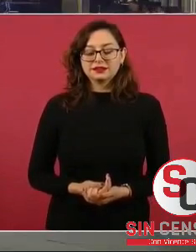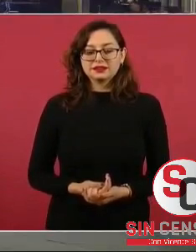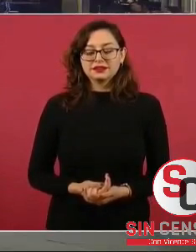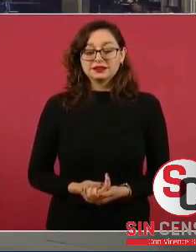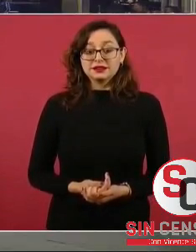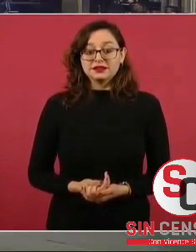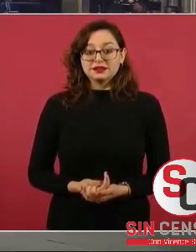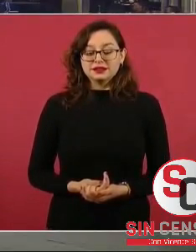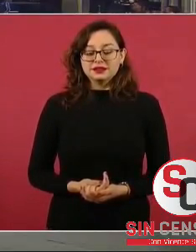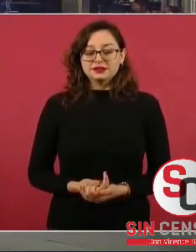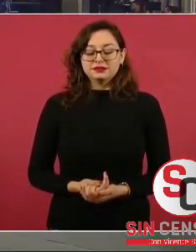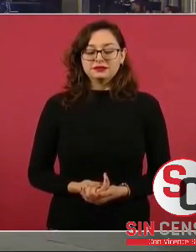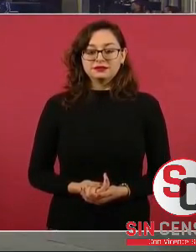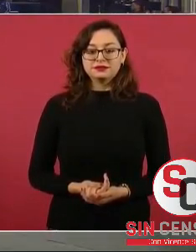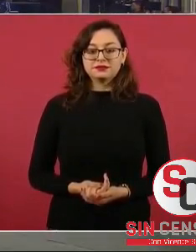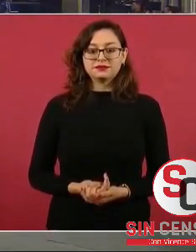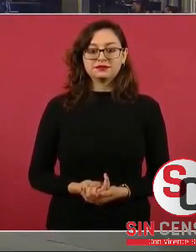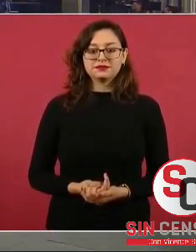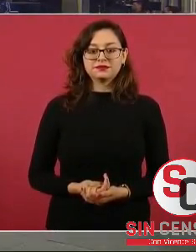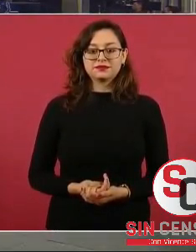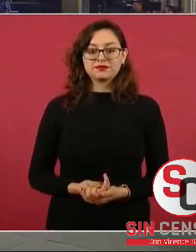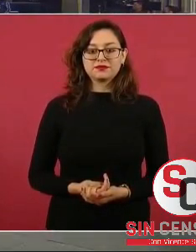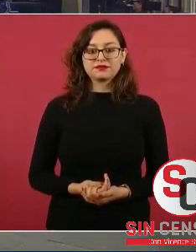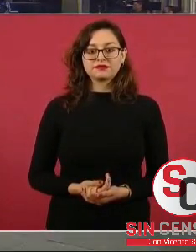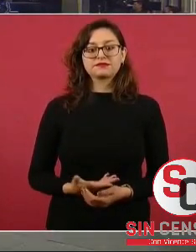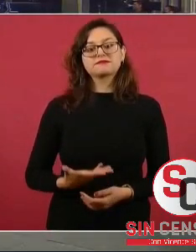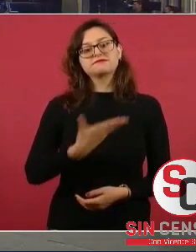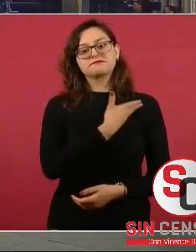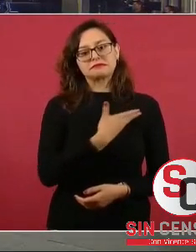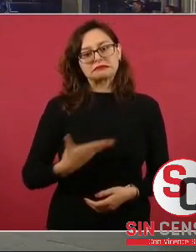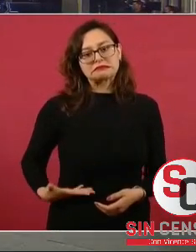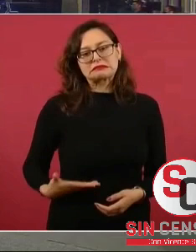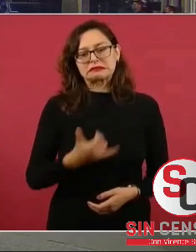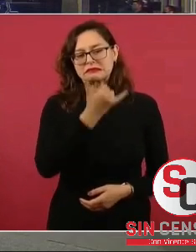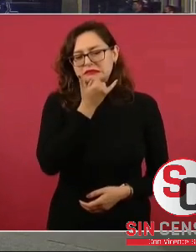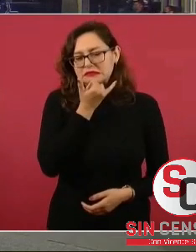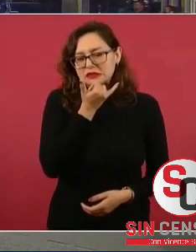Presidente, primero, no es fácil y en serio